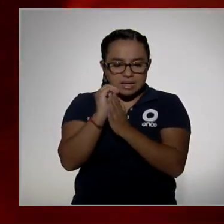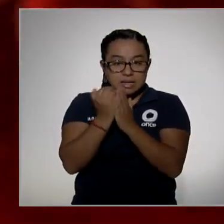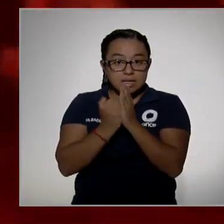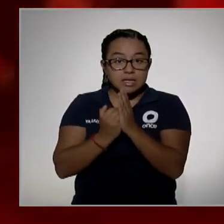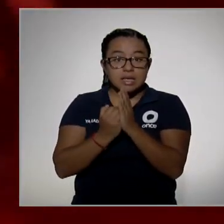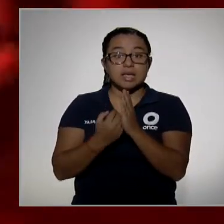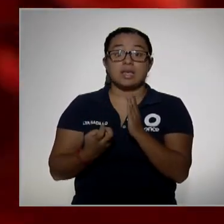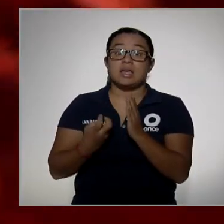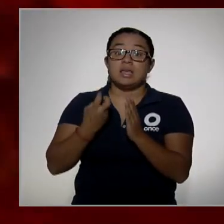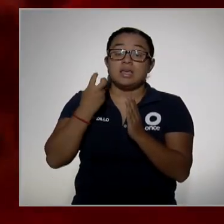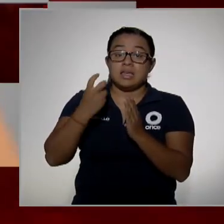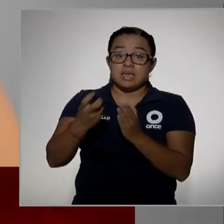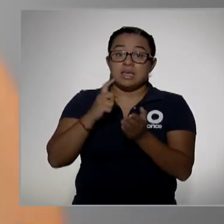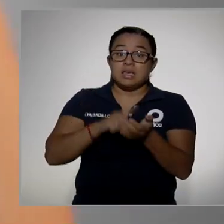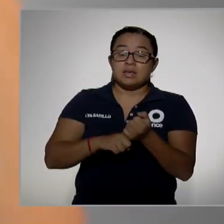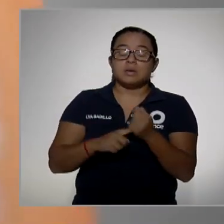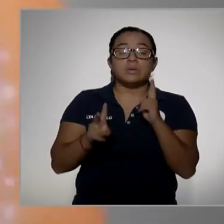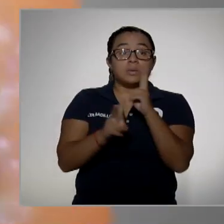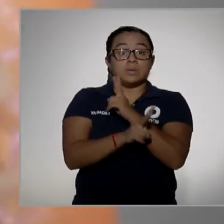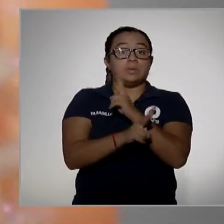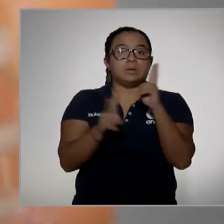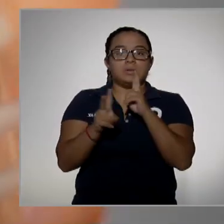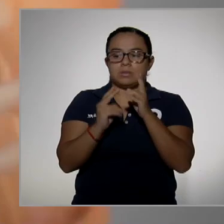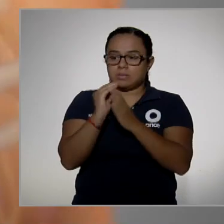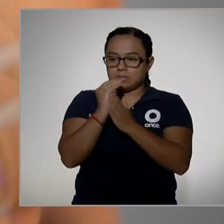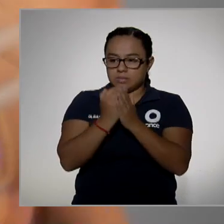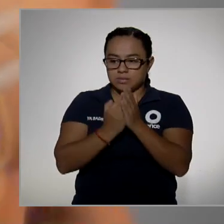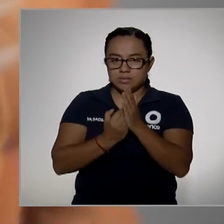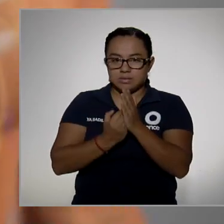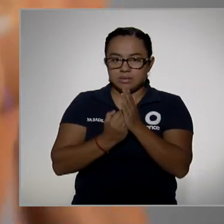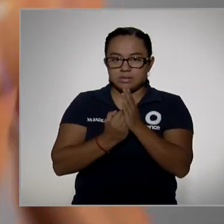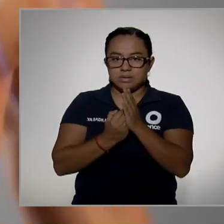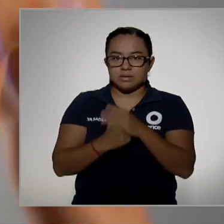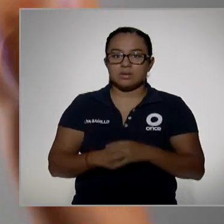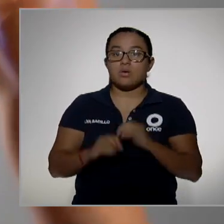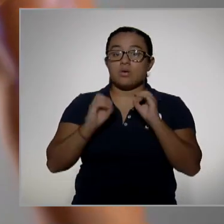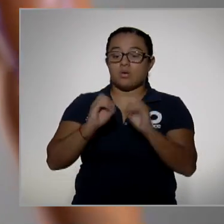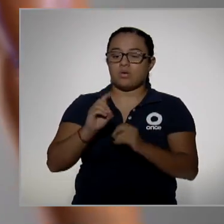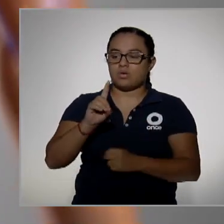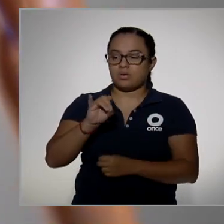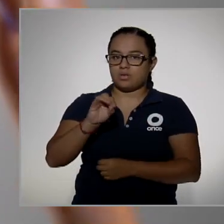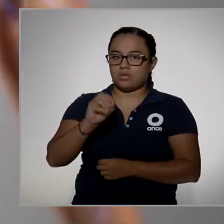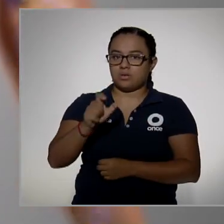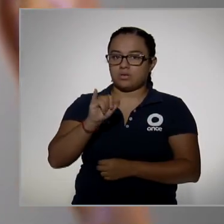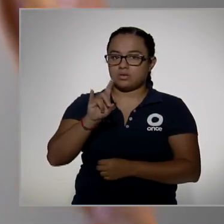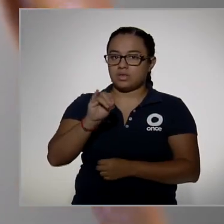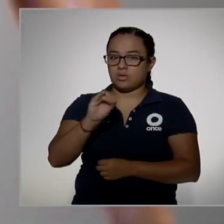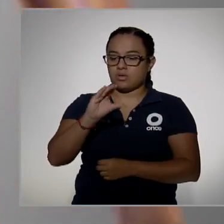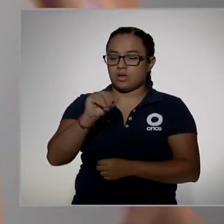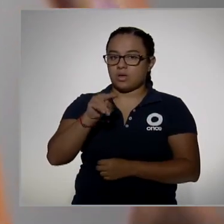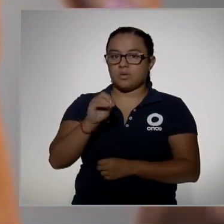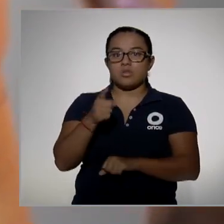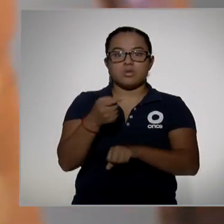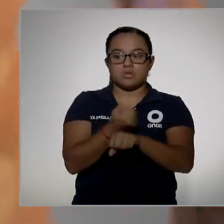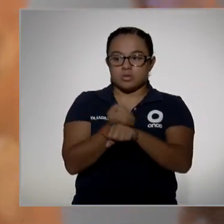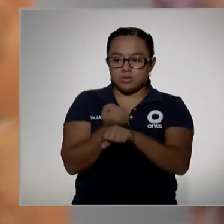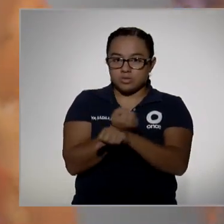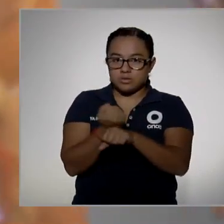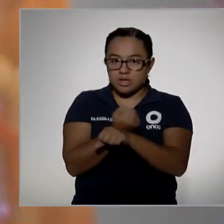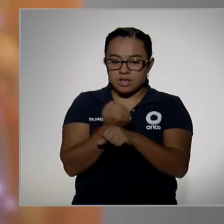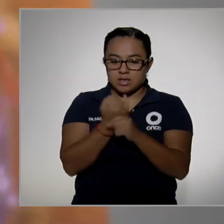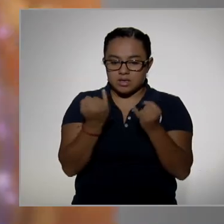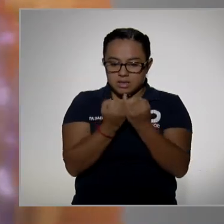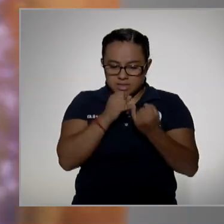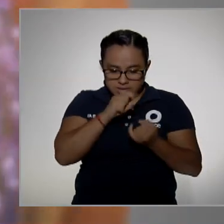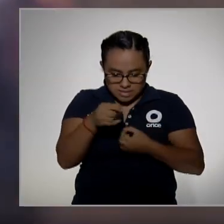que limite el intercambio de oxígeno y dióxido de carbono entre la sangre y las células de los